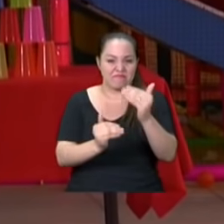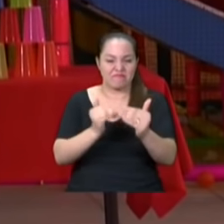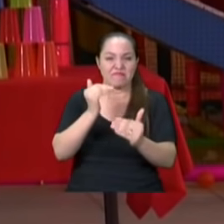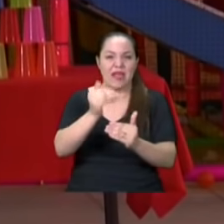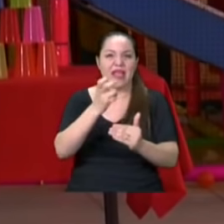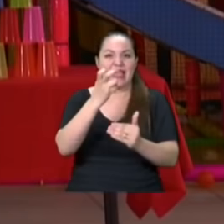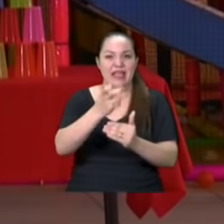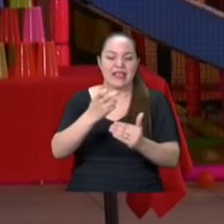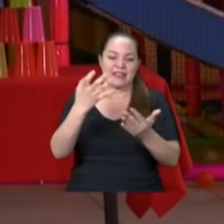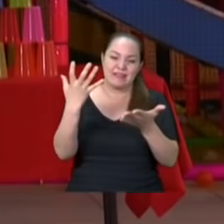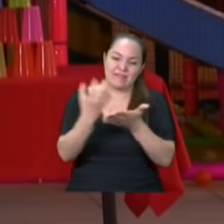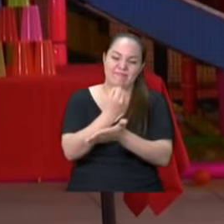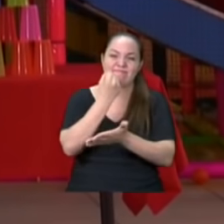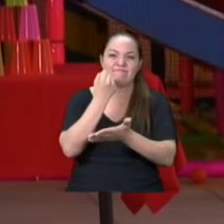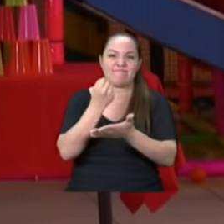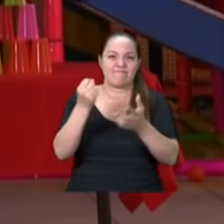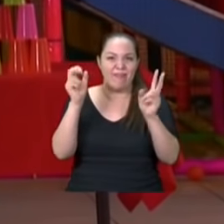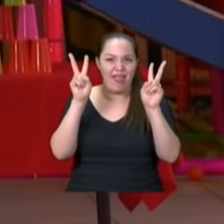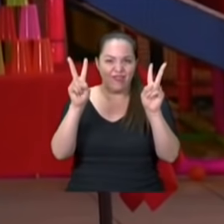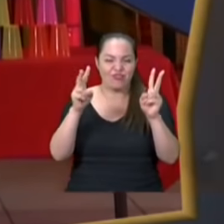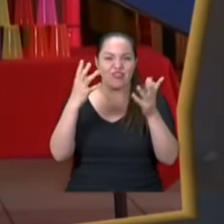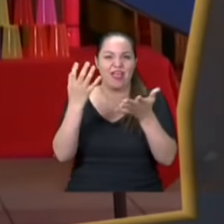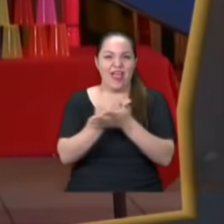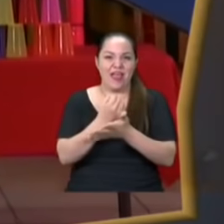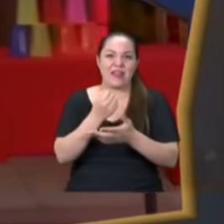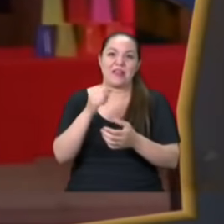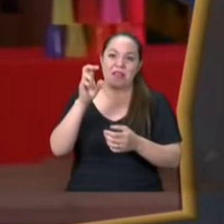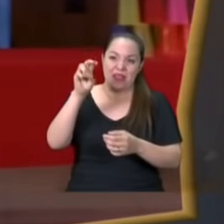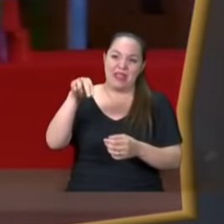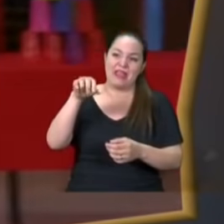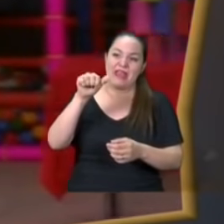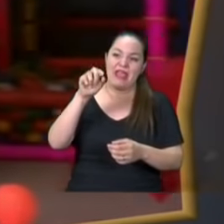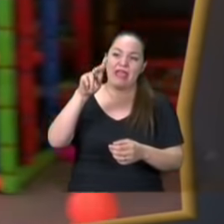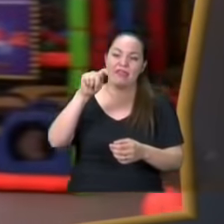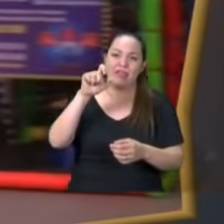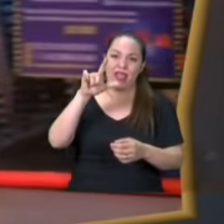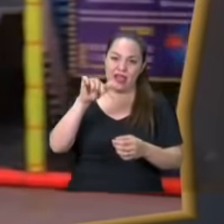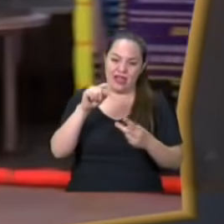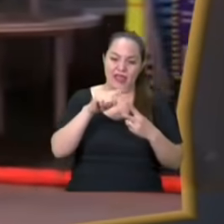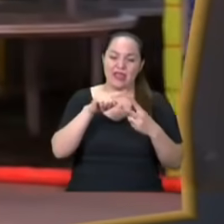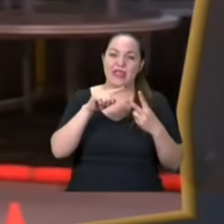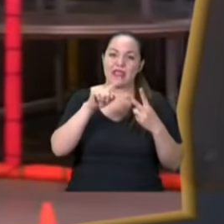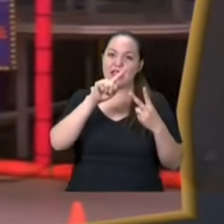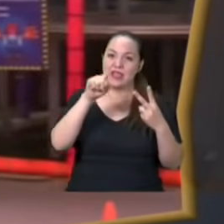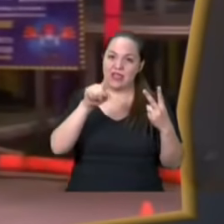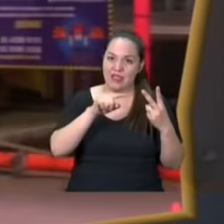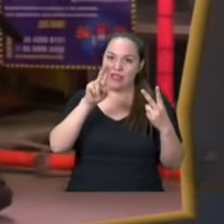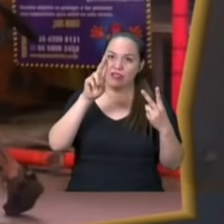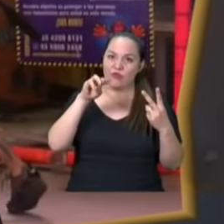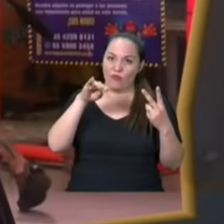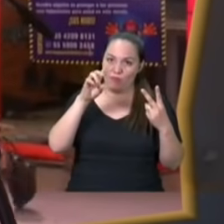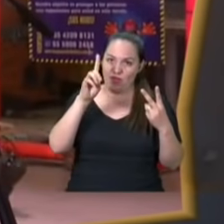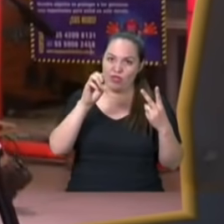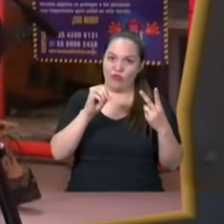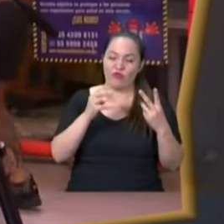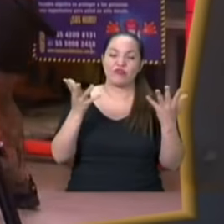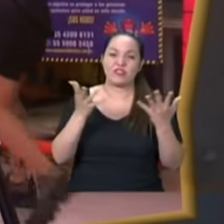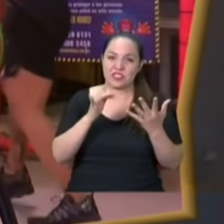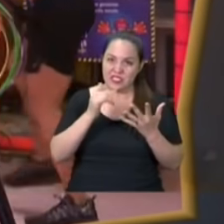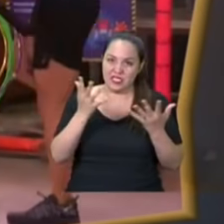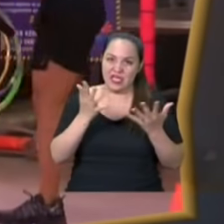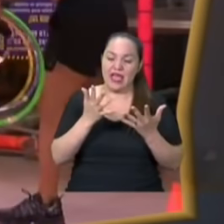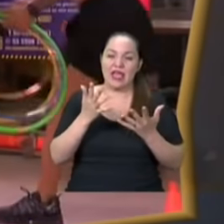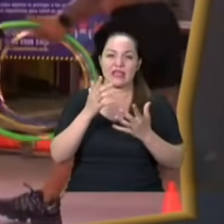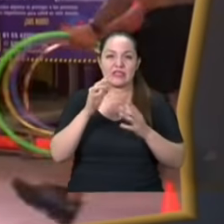esta victoria. Está en cámara lenta. Mira, Junior Peluche sigue todavía participando. Sí, va en cámara lenta. Todavía está con el